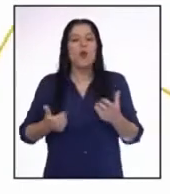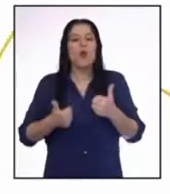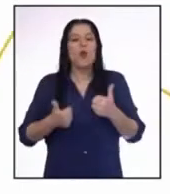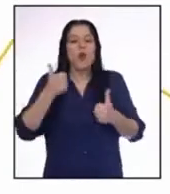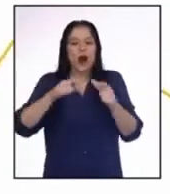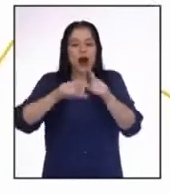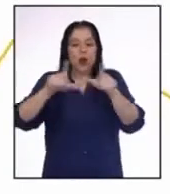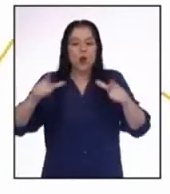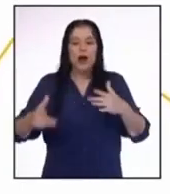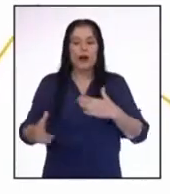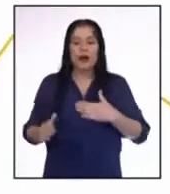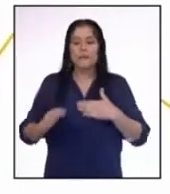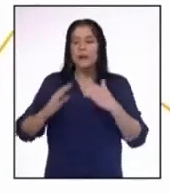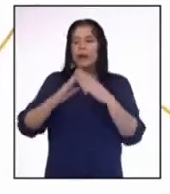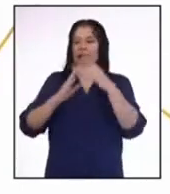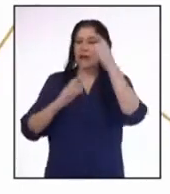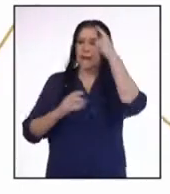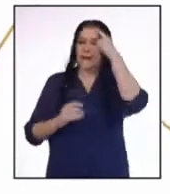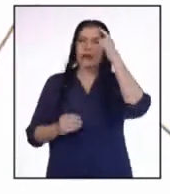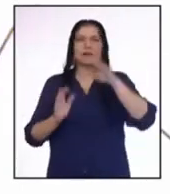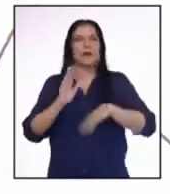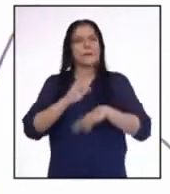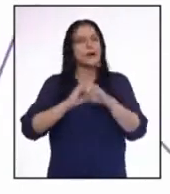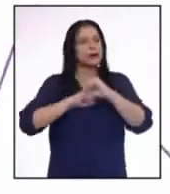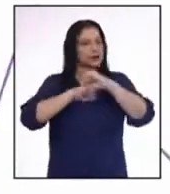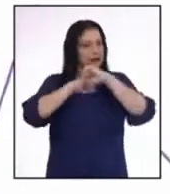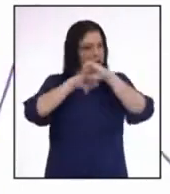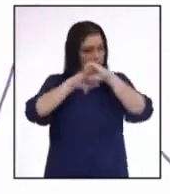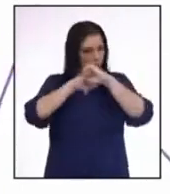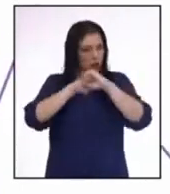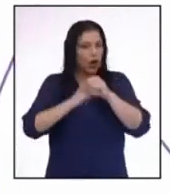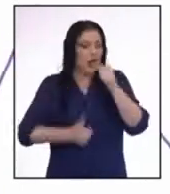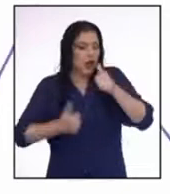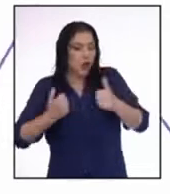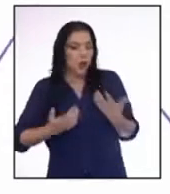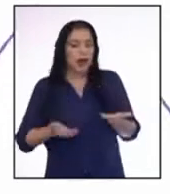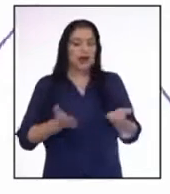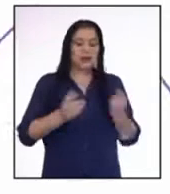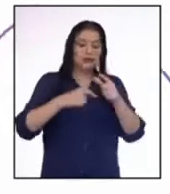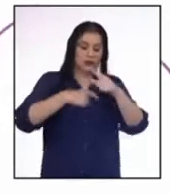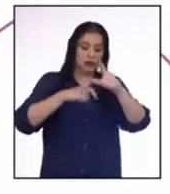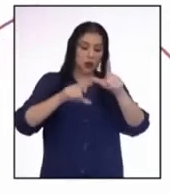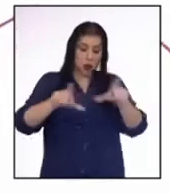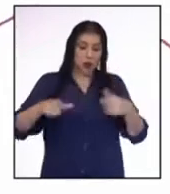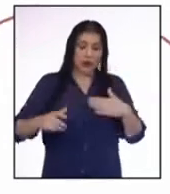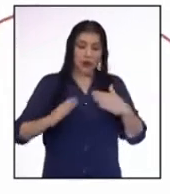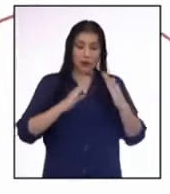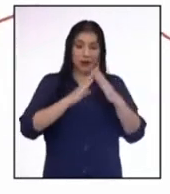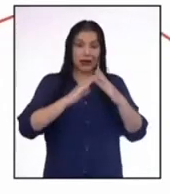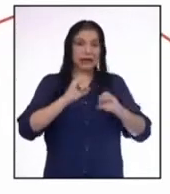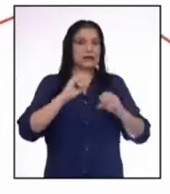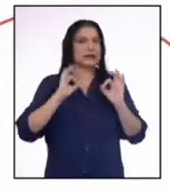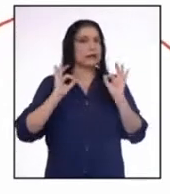sus casas que consideren más seguros y los más peligrosos.